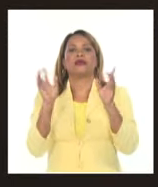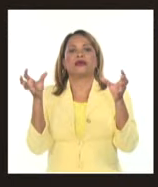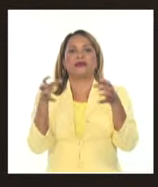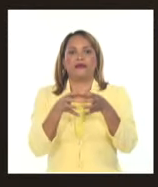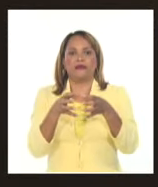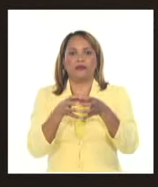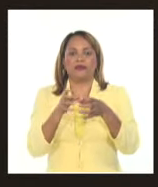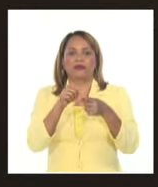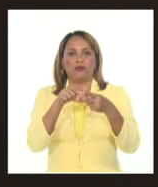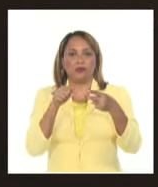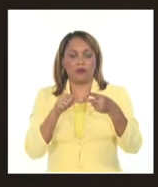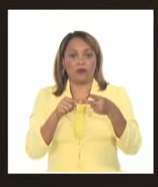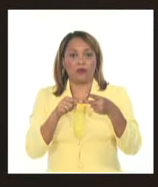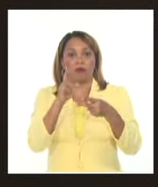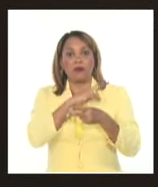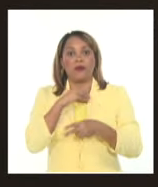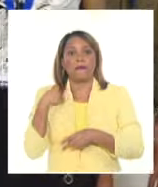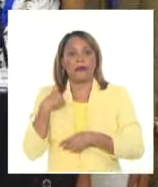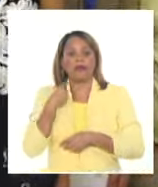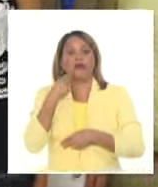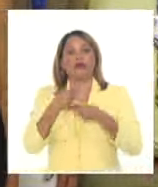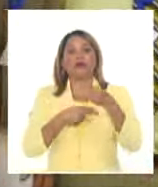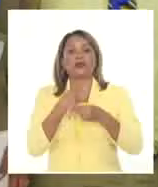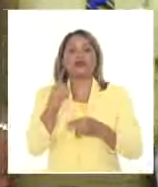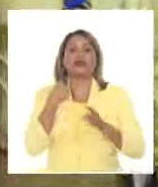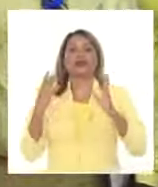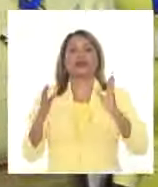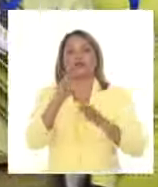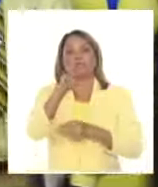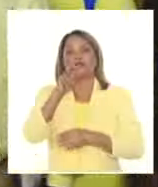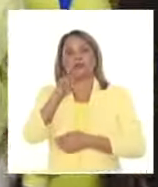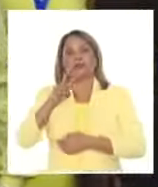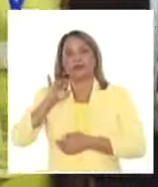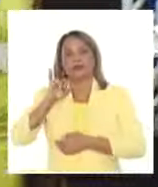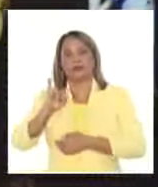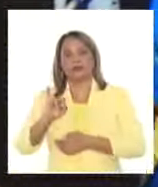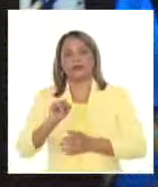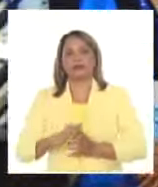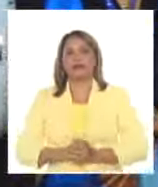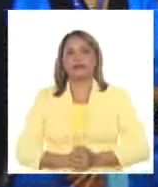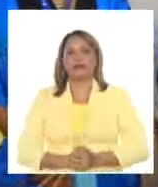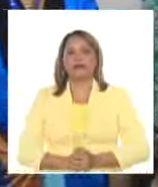y Neurocirugía, que tendrá lugar en el año 2026.